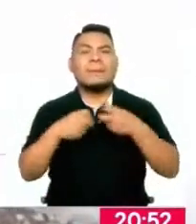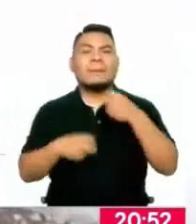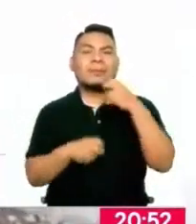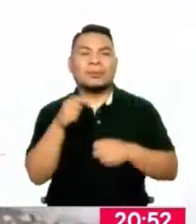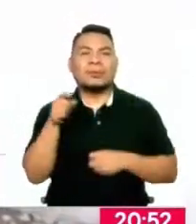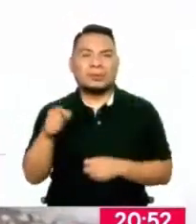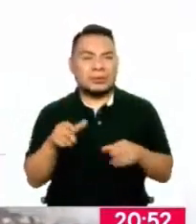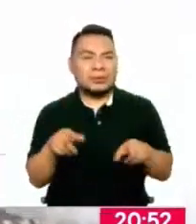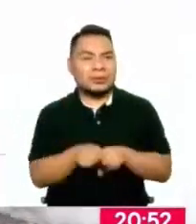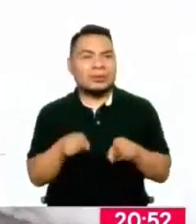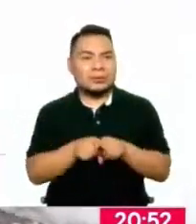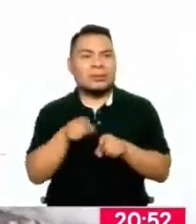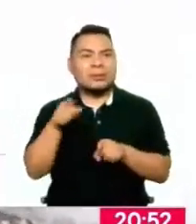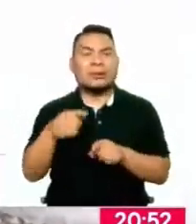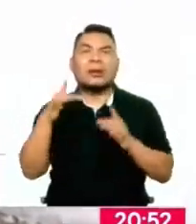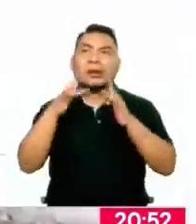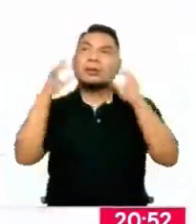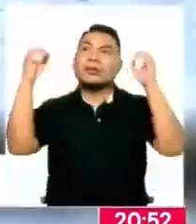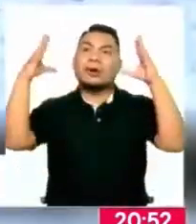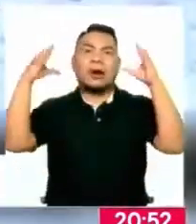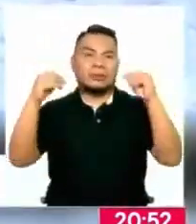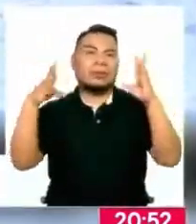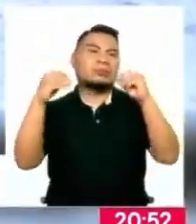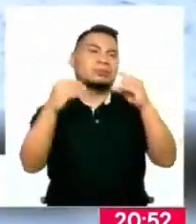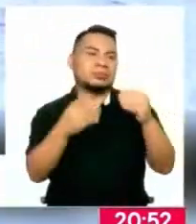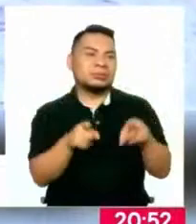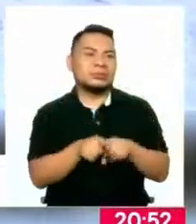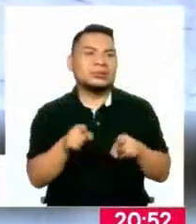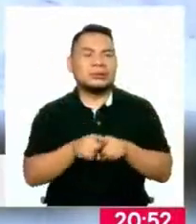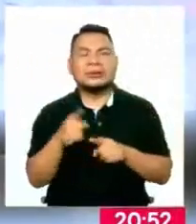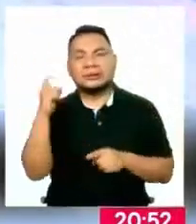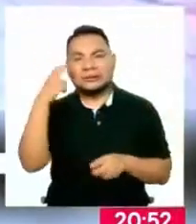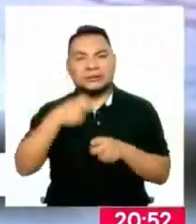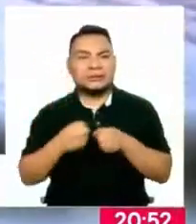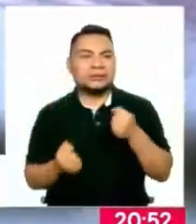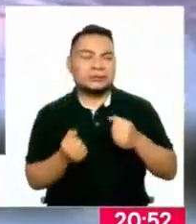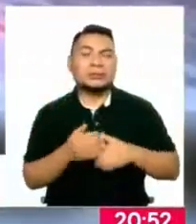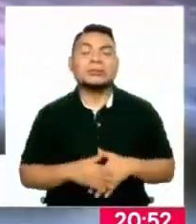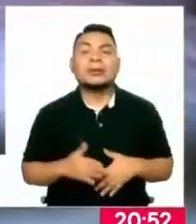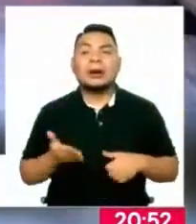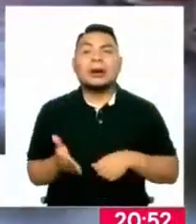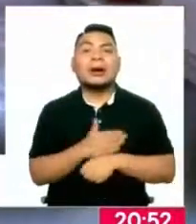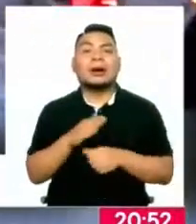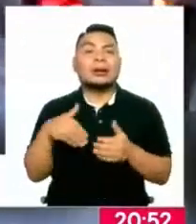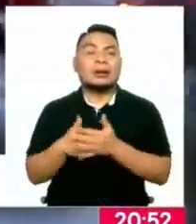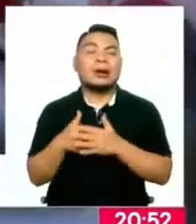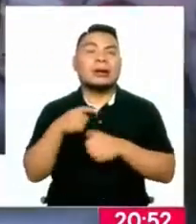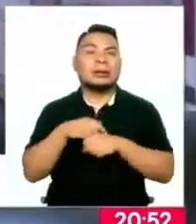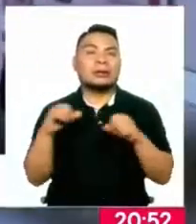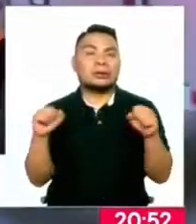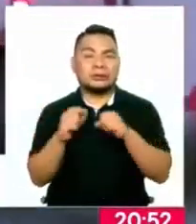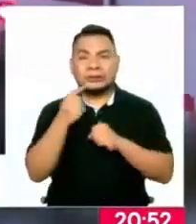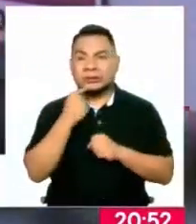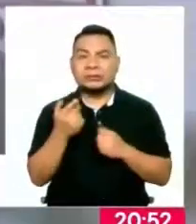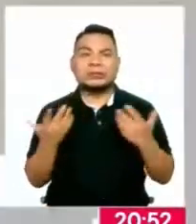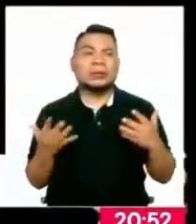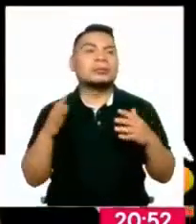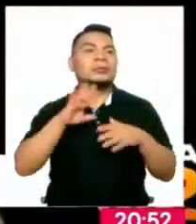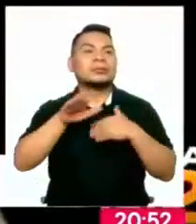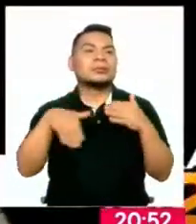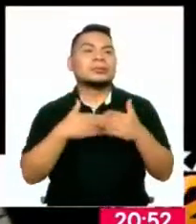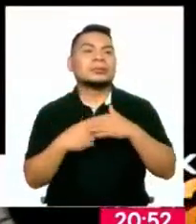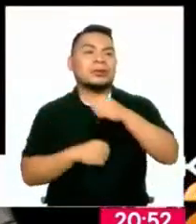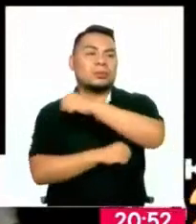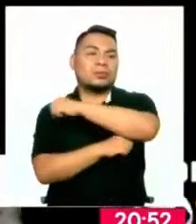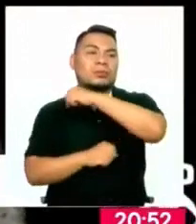surgir, incluidos los cortes de electricidad o daño de estructuras. Horas previas a la llegada del temporal, se reportó el colapso de un